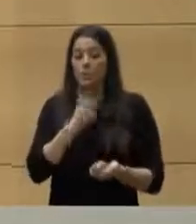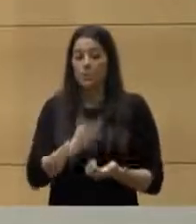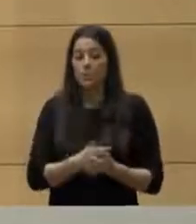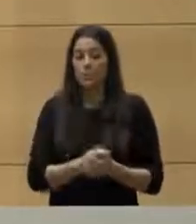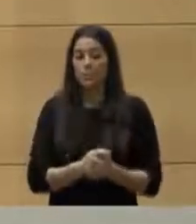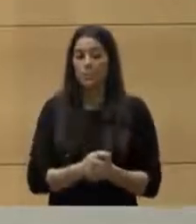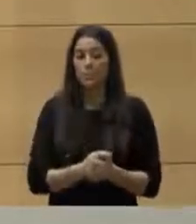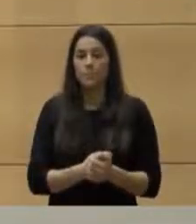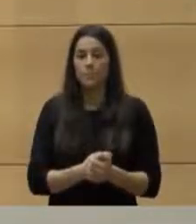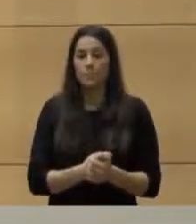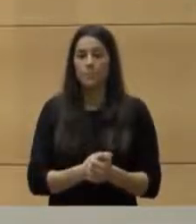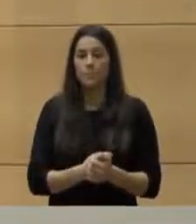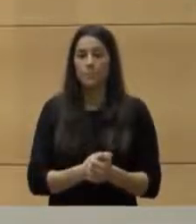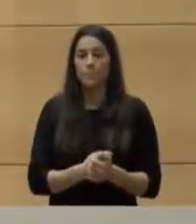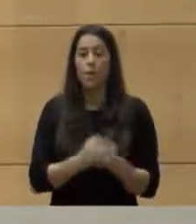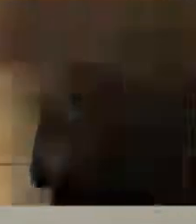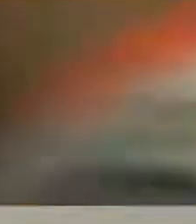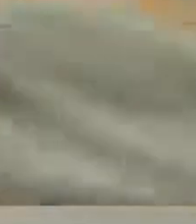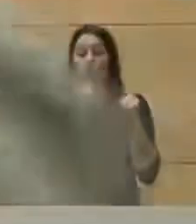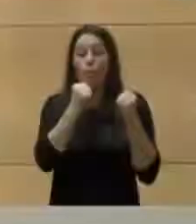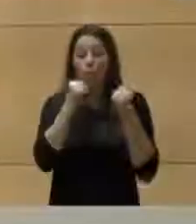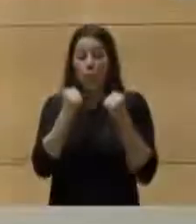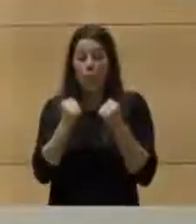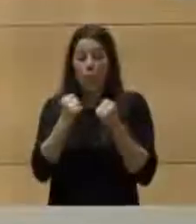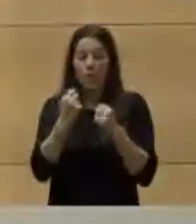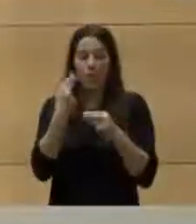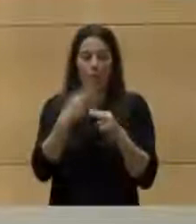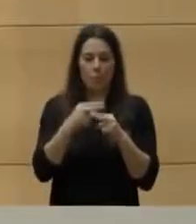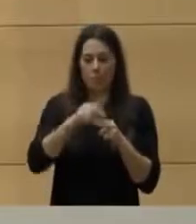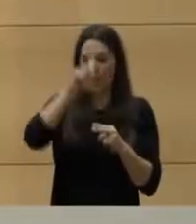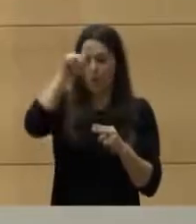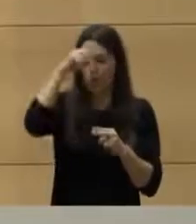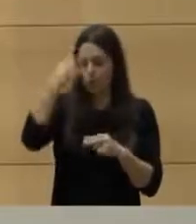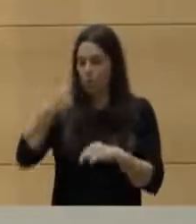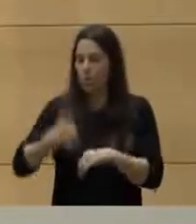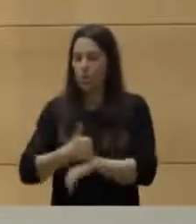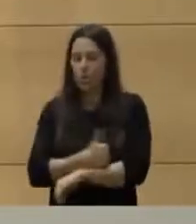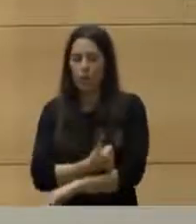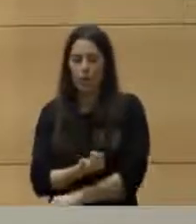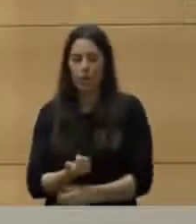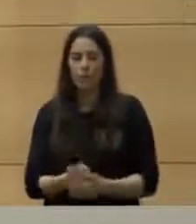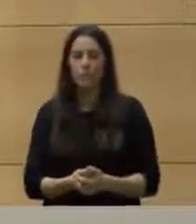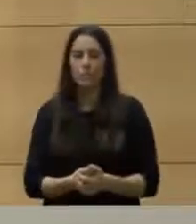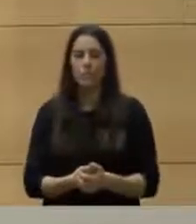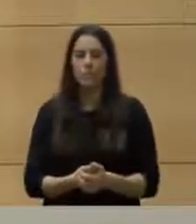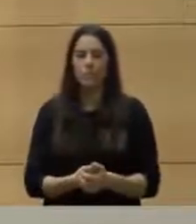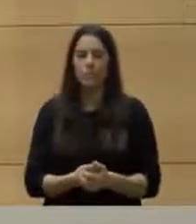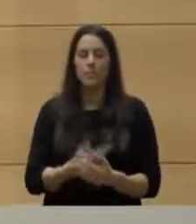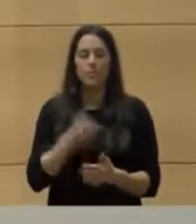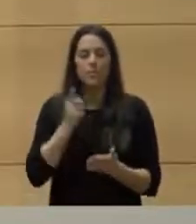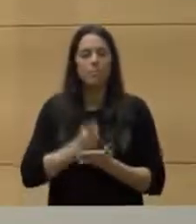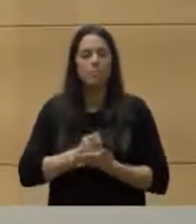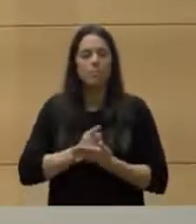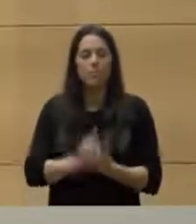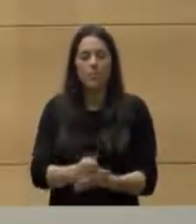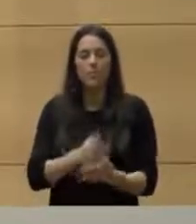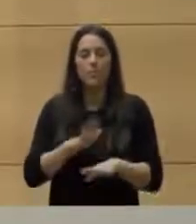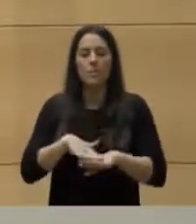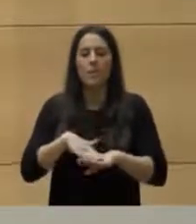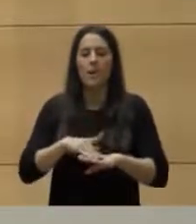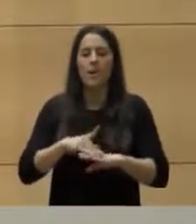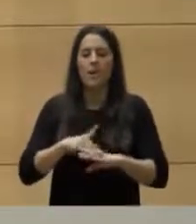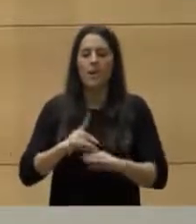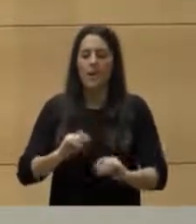las fuerzas políticas, culturales o ciudadanos que apuesten por iniciar y desarrollar un